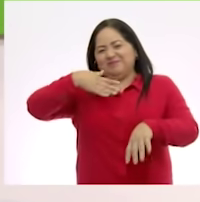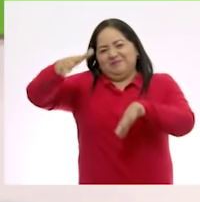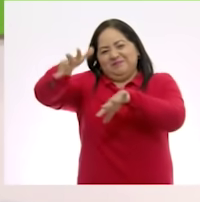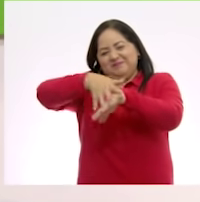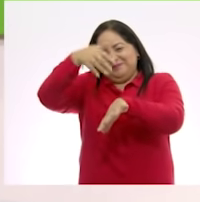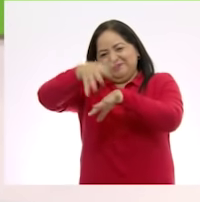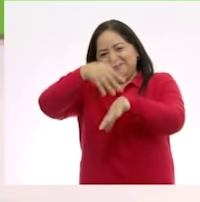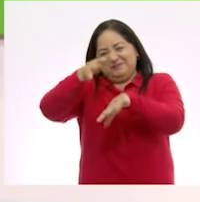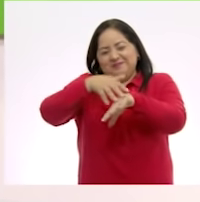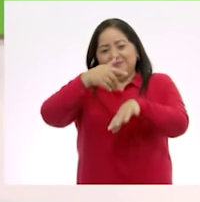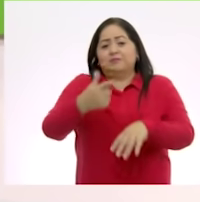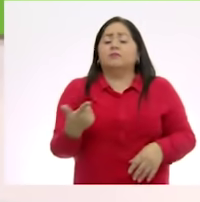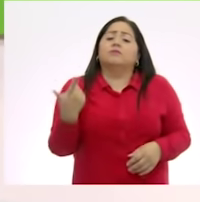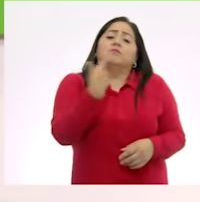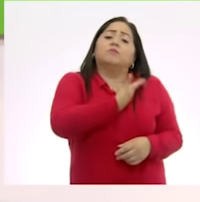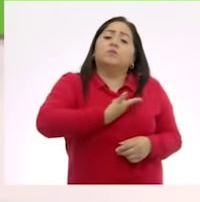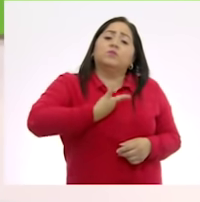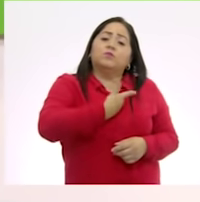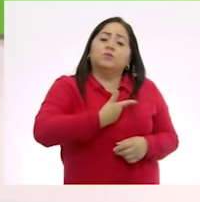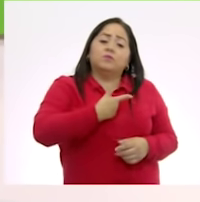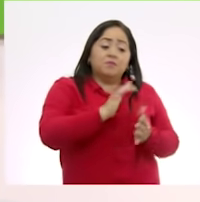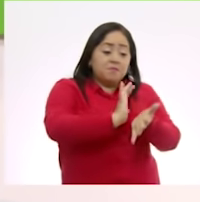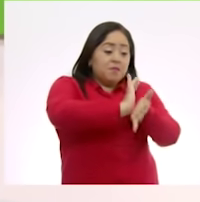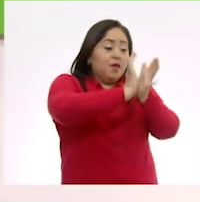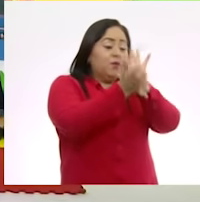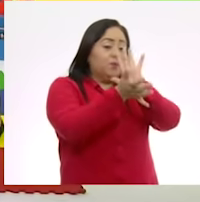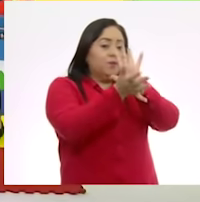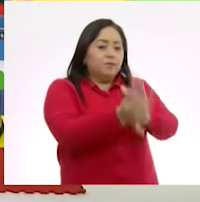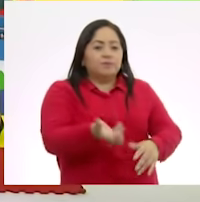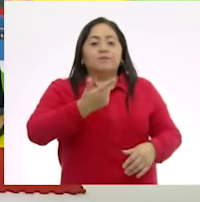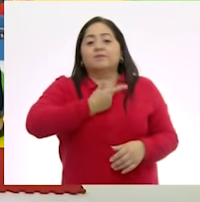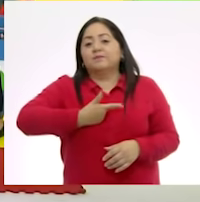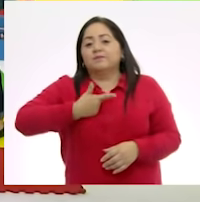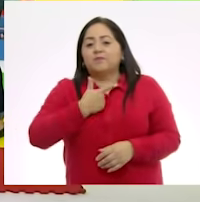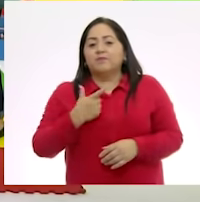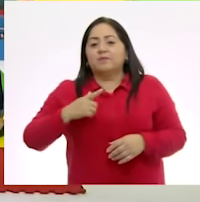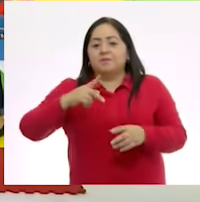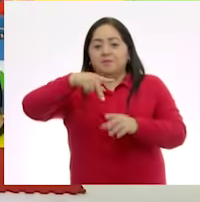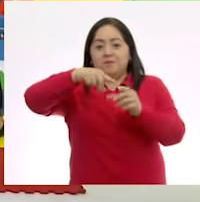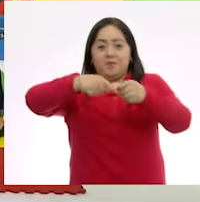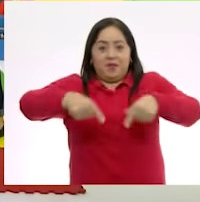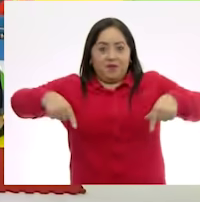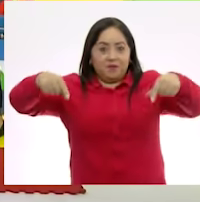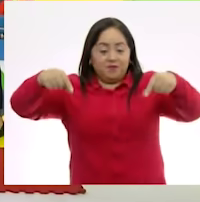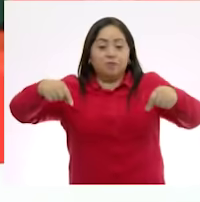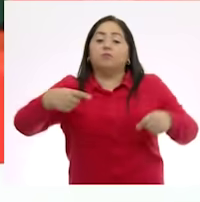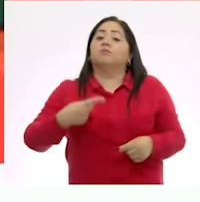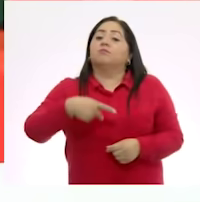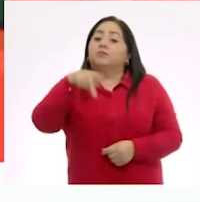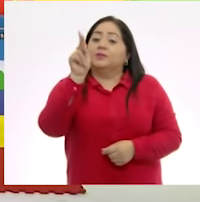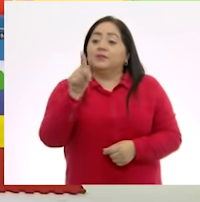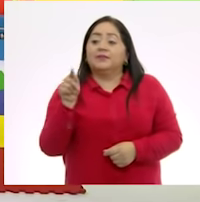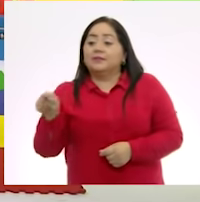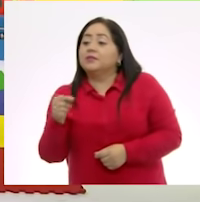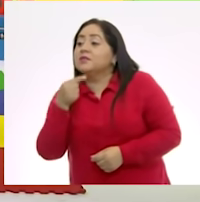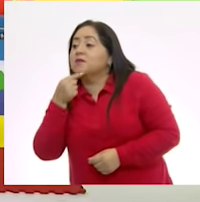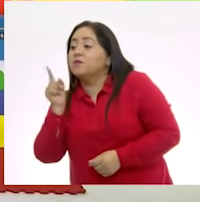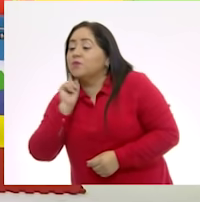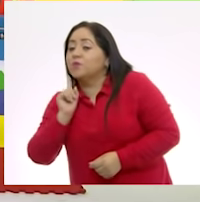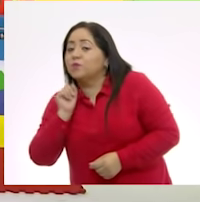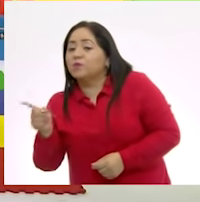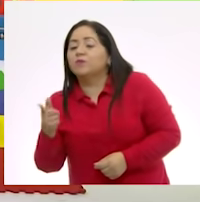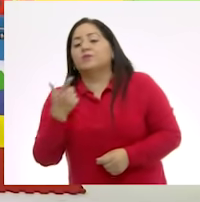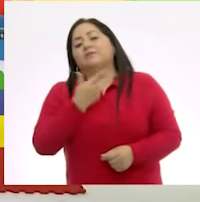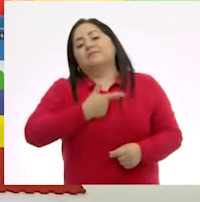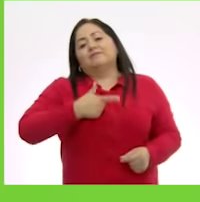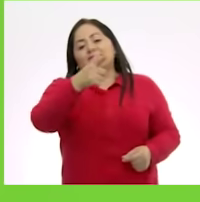los pies. Me gusta la piña, también el melón, pero a esa niña le